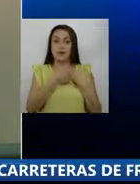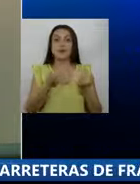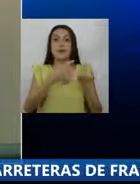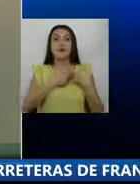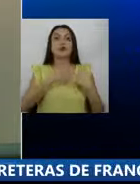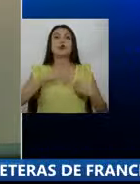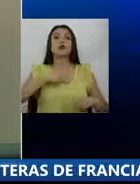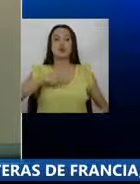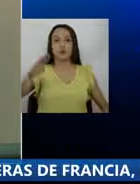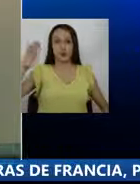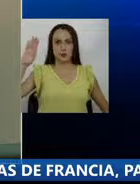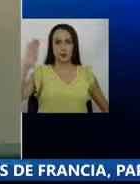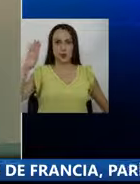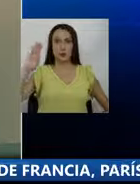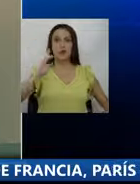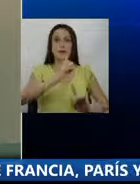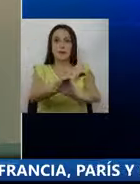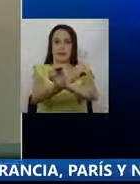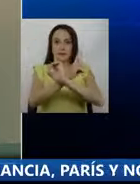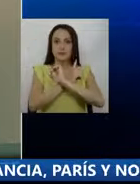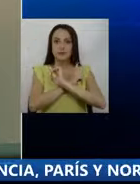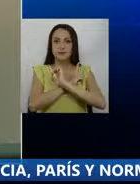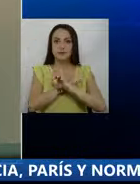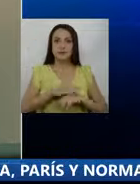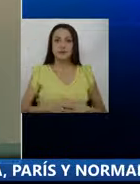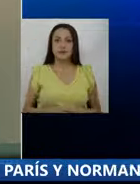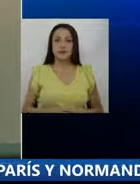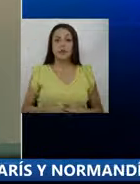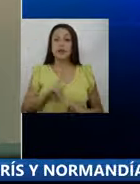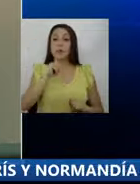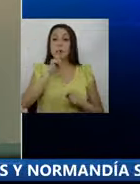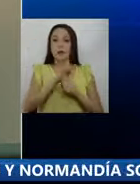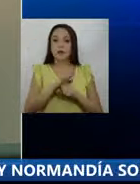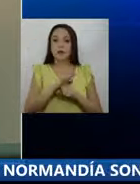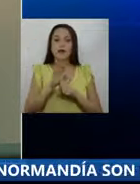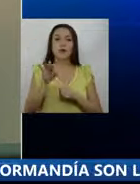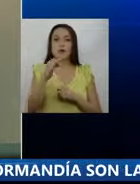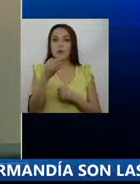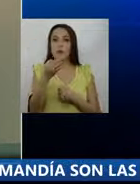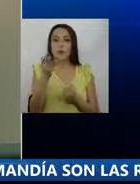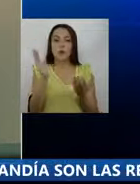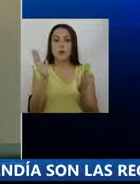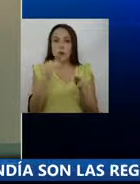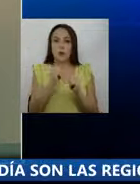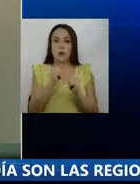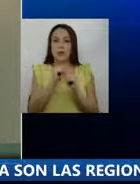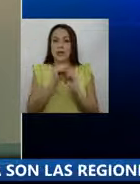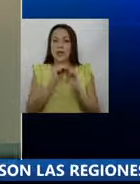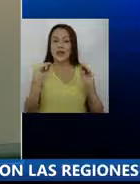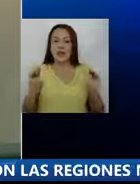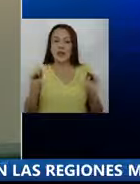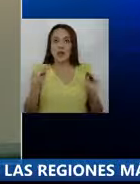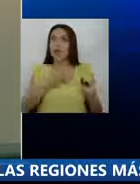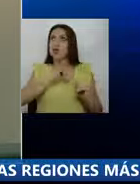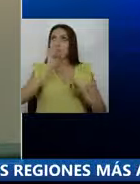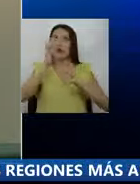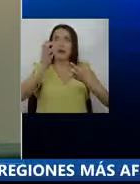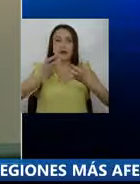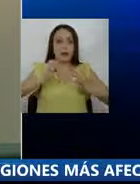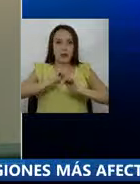jurado defender, ¿verdad? Y cumplir. De manera que no habrá nada, Dios no quiera, por